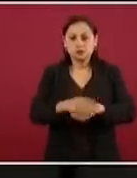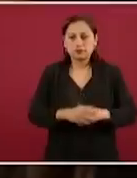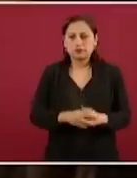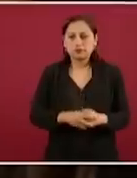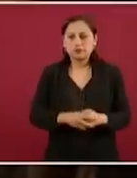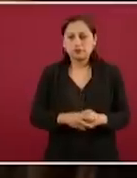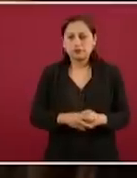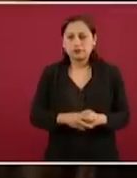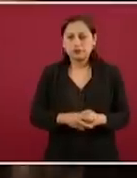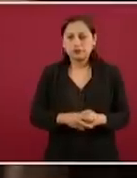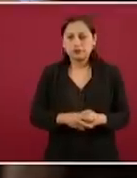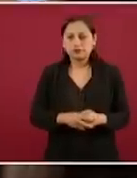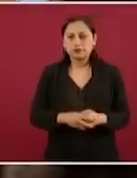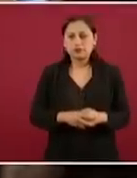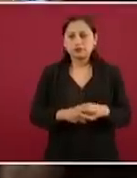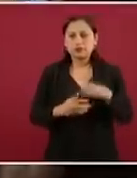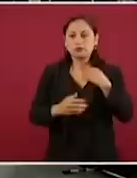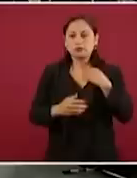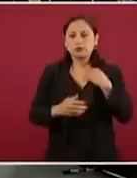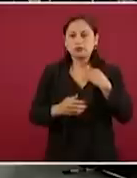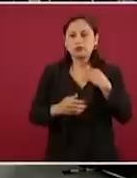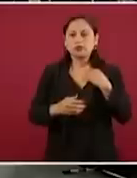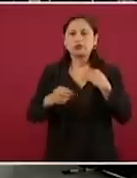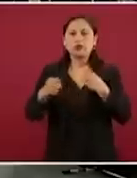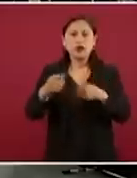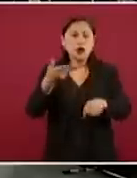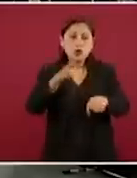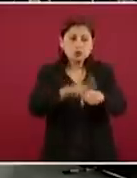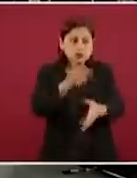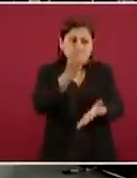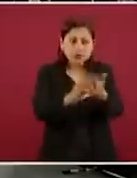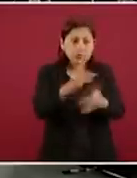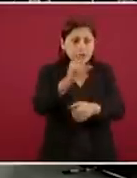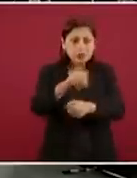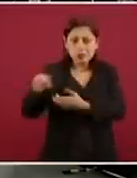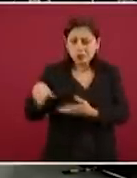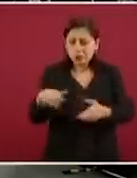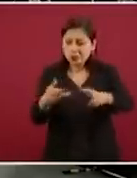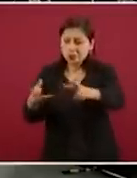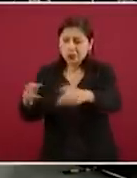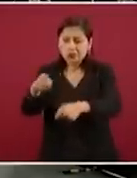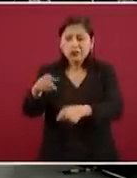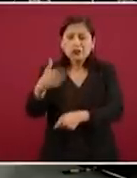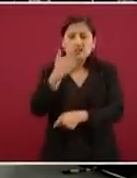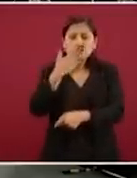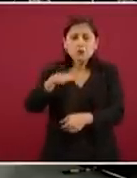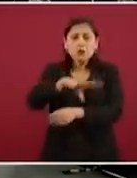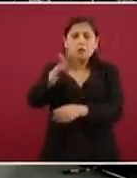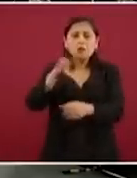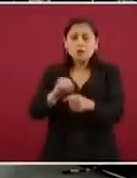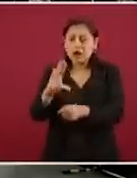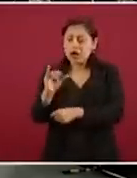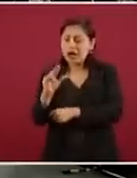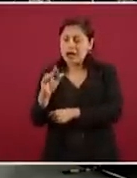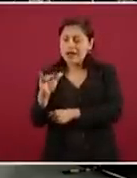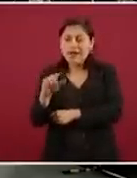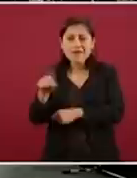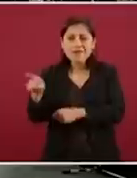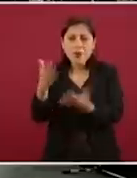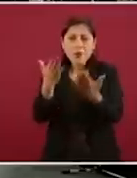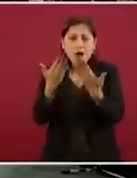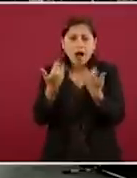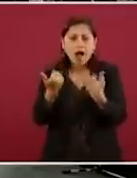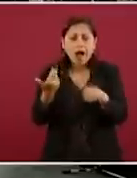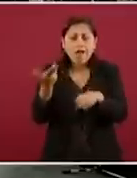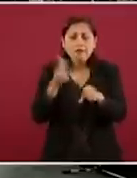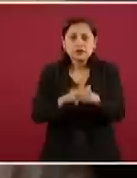No hay ningún hospital, señor presidente, todo el río Sonora, sí, ni siquiera en Cananea, la cuna de la revolución, hay un buen hospital. Y vemos lo del hospital. O